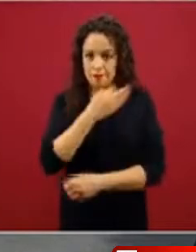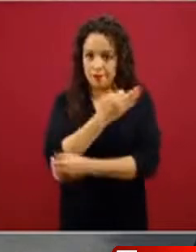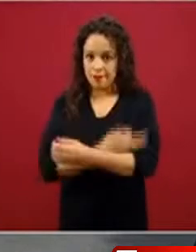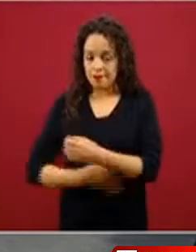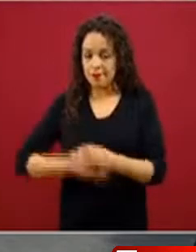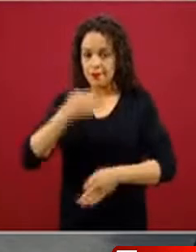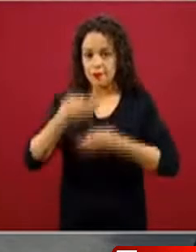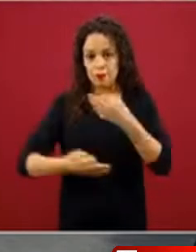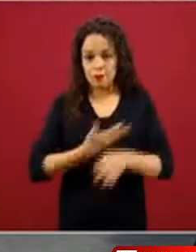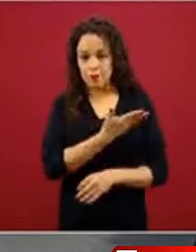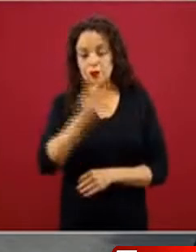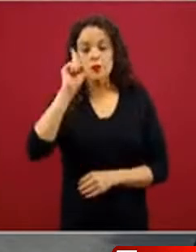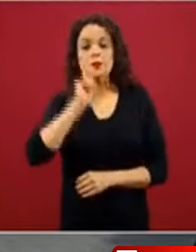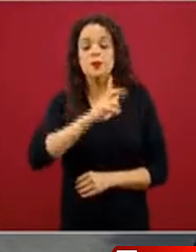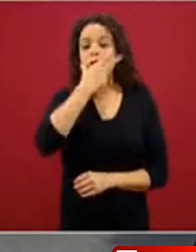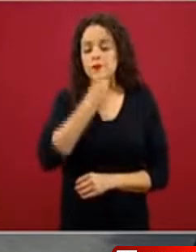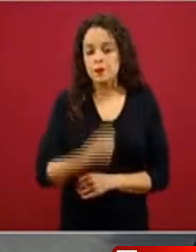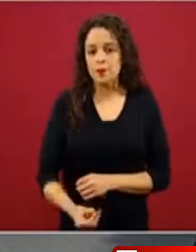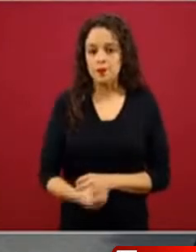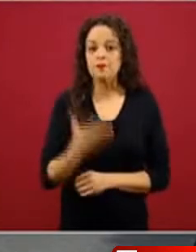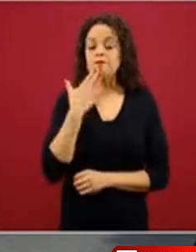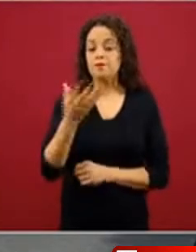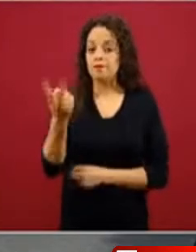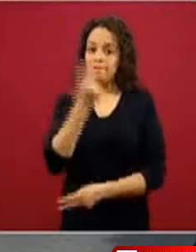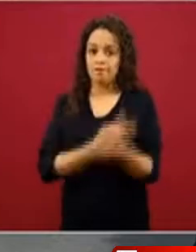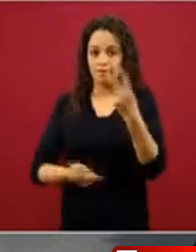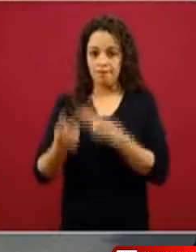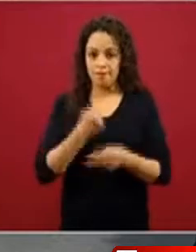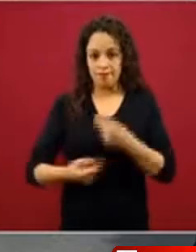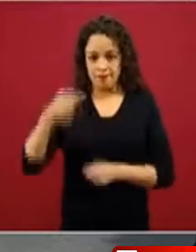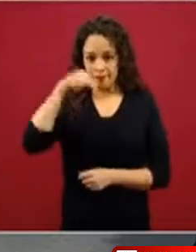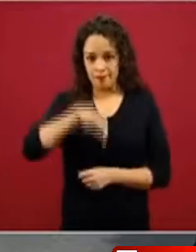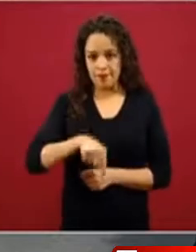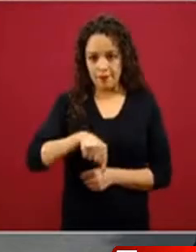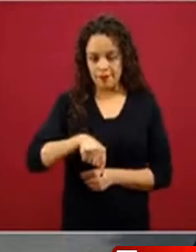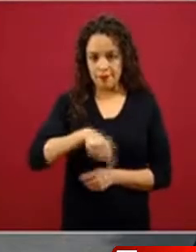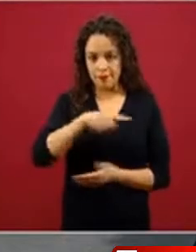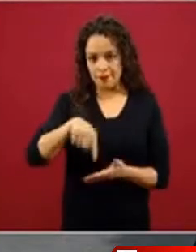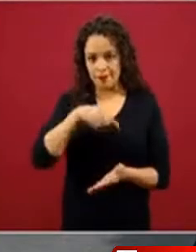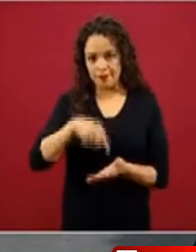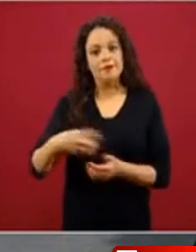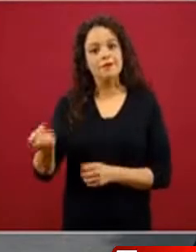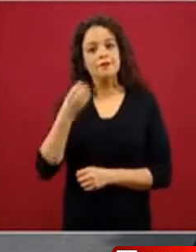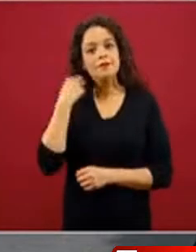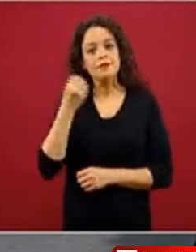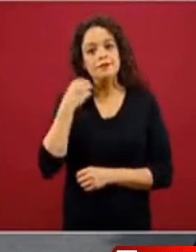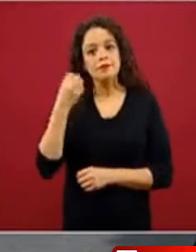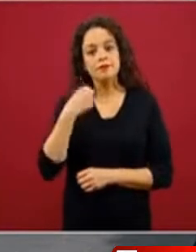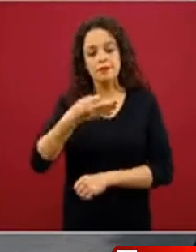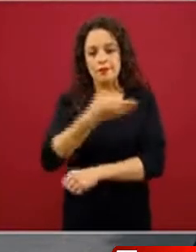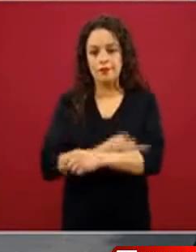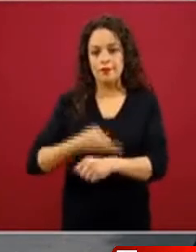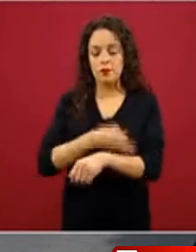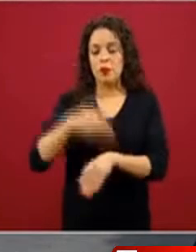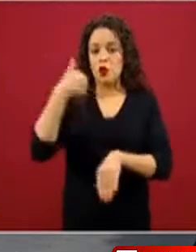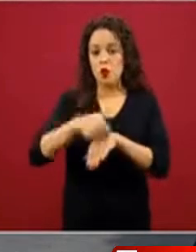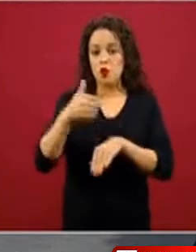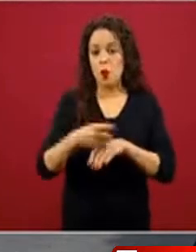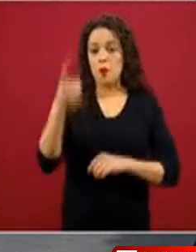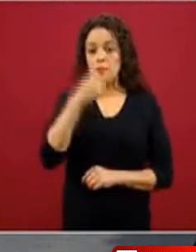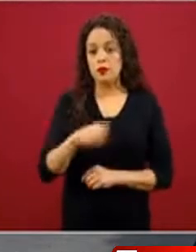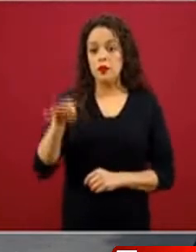todas y con todos. Bienvenidos a la conferencia vespertina número 119,